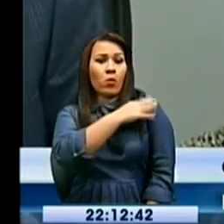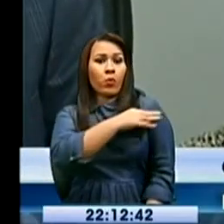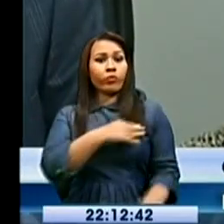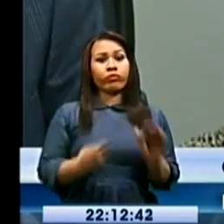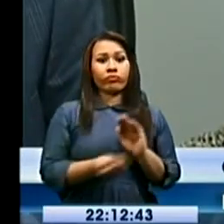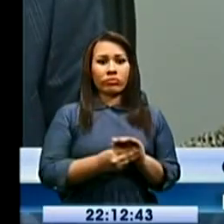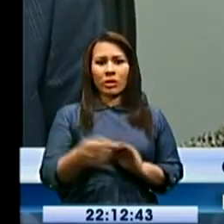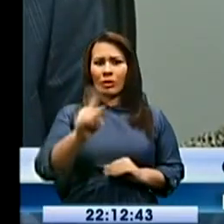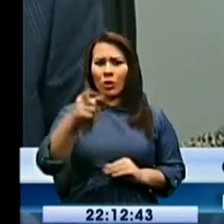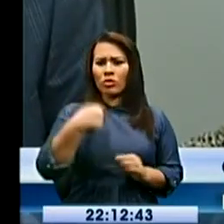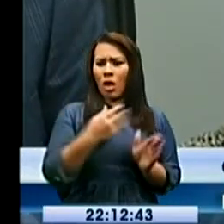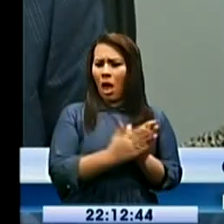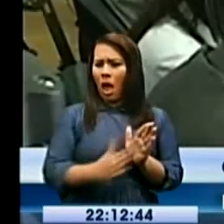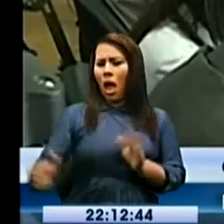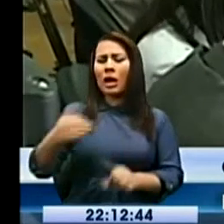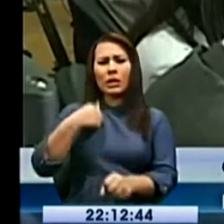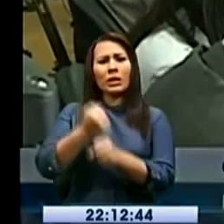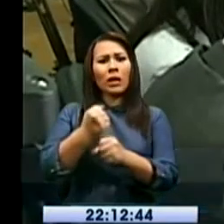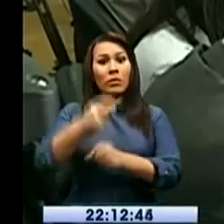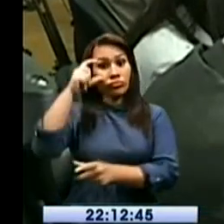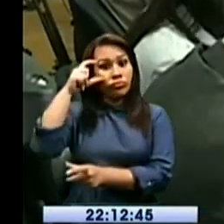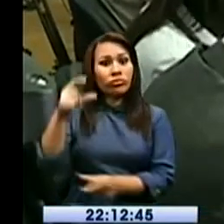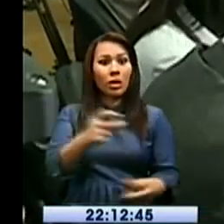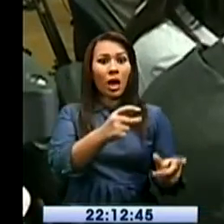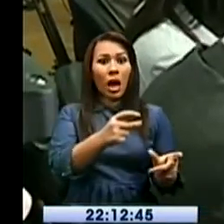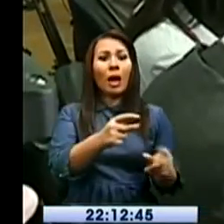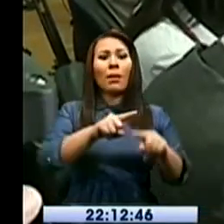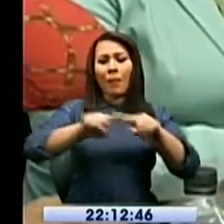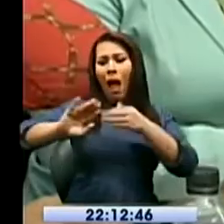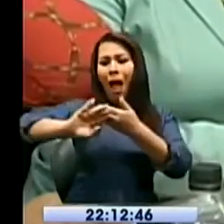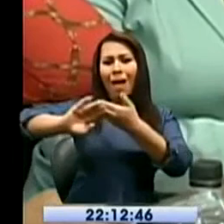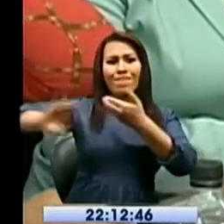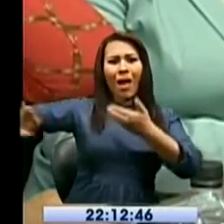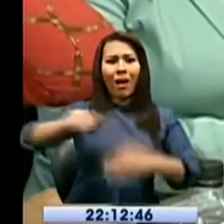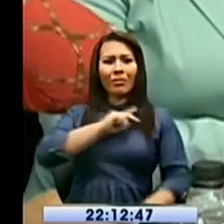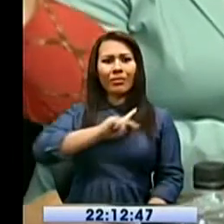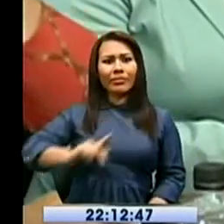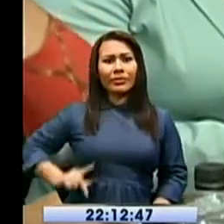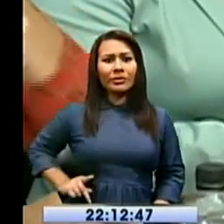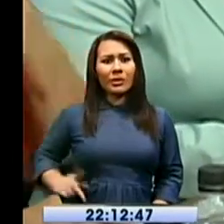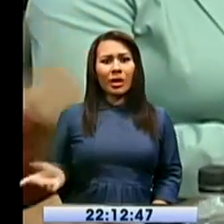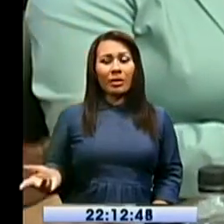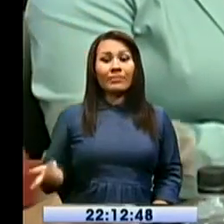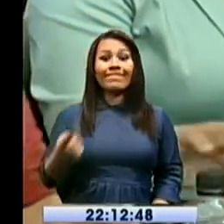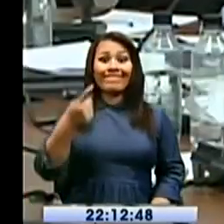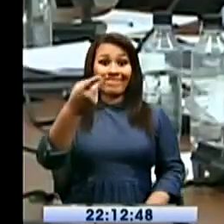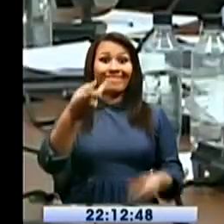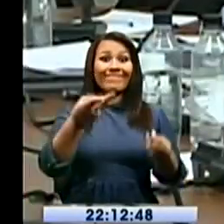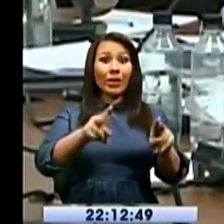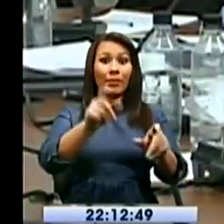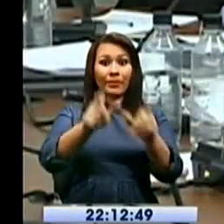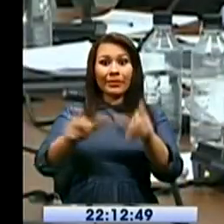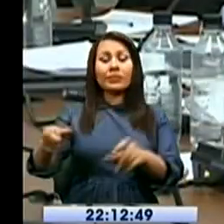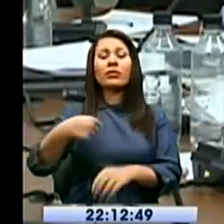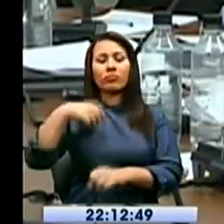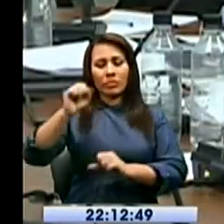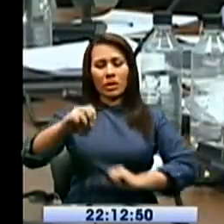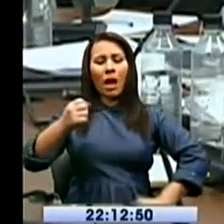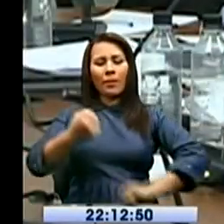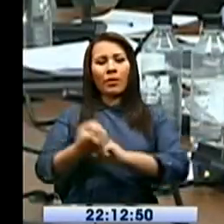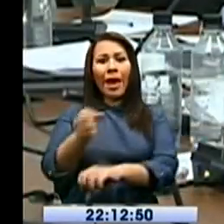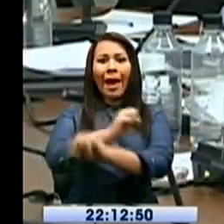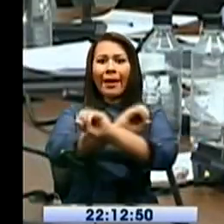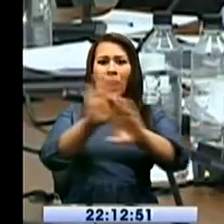que he ejercido actividad pública. Y esta defensa del fiscal tuvo respaldo dentro de la bancada oficialista. Creo que con